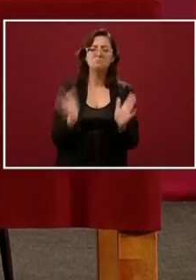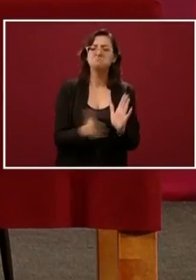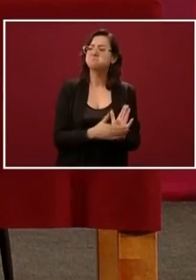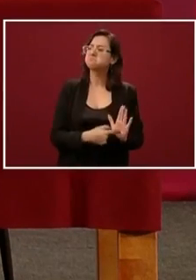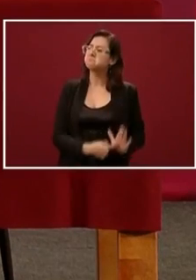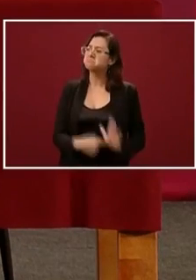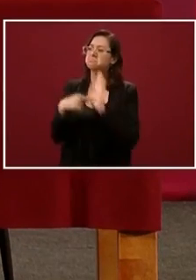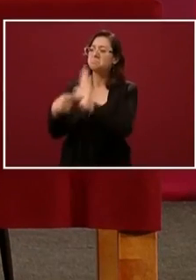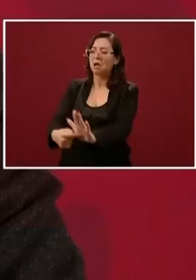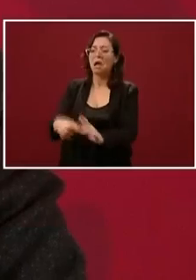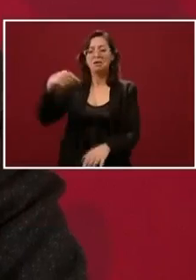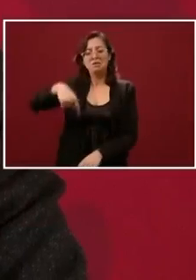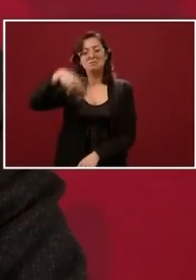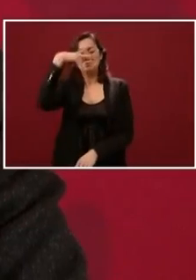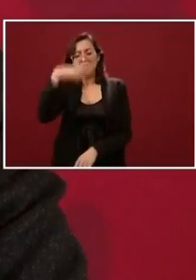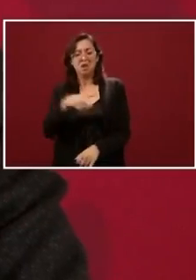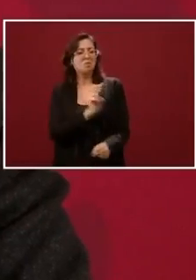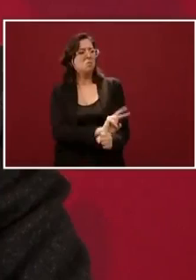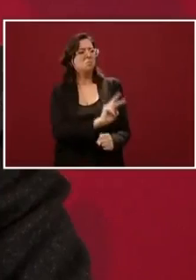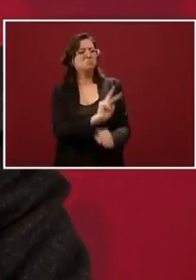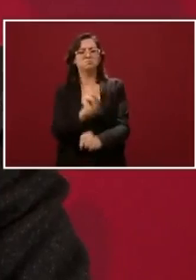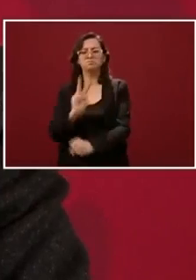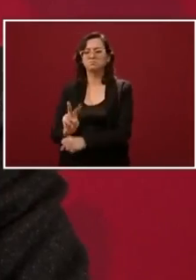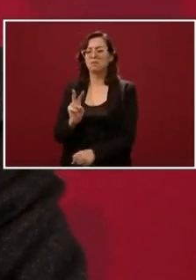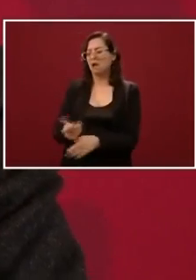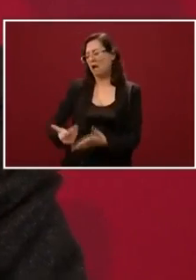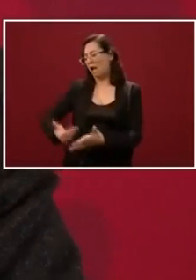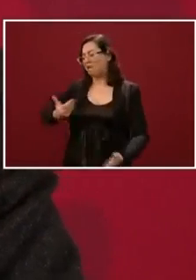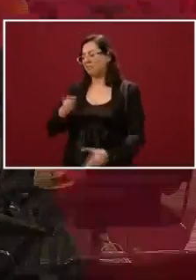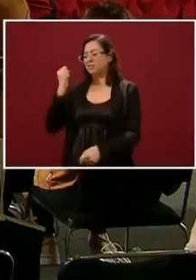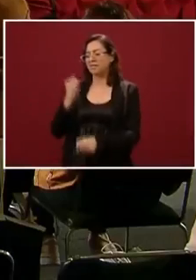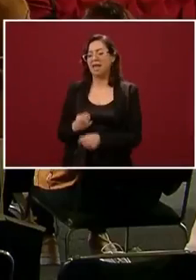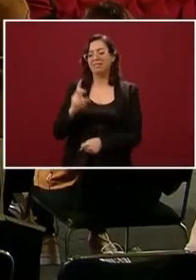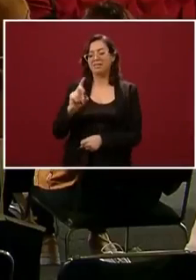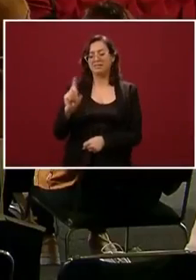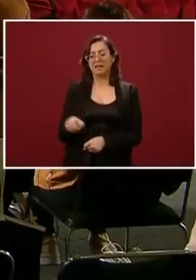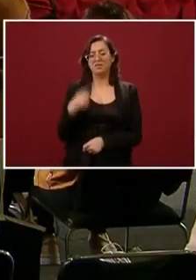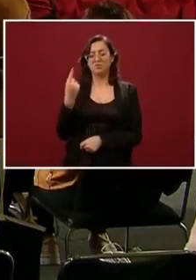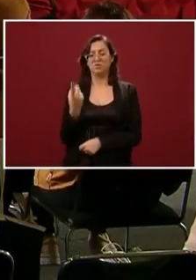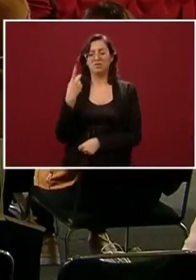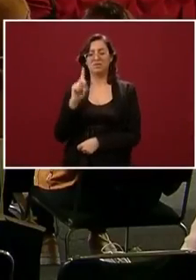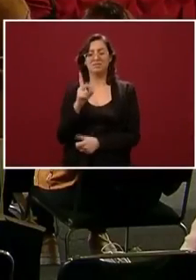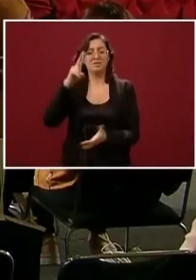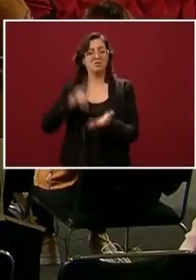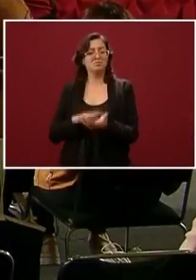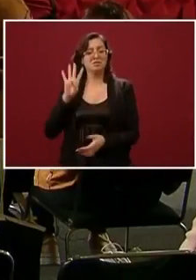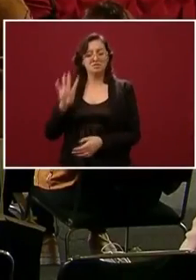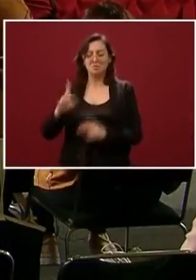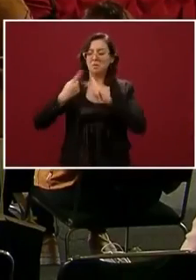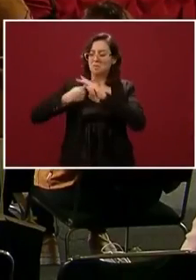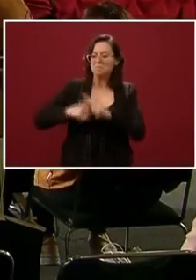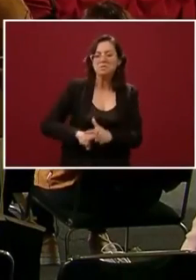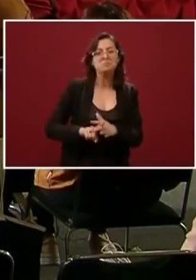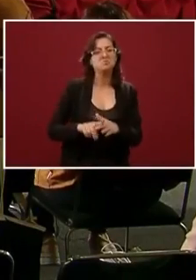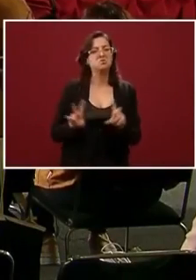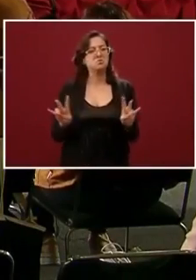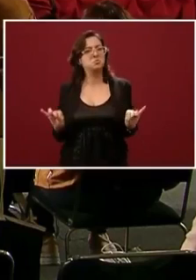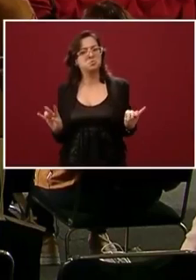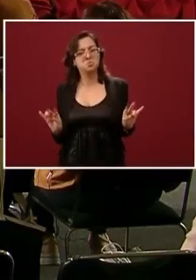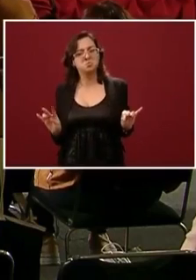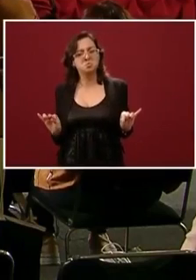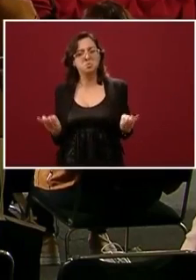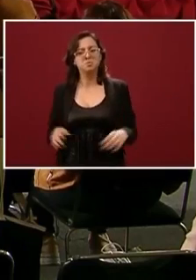En México empezaron con el monitoreo y alertamiento temprano el 31 de diciembre de 2019. Justamente en el